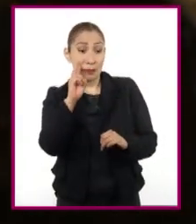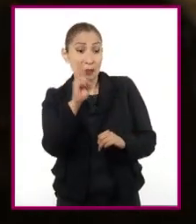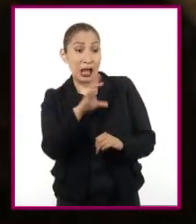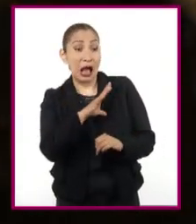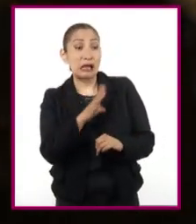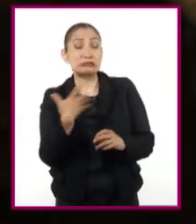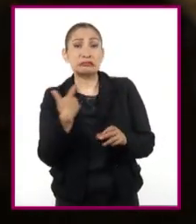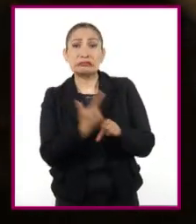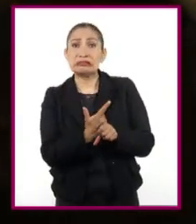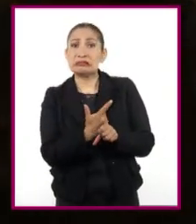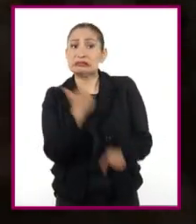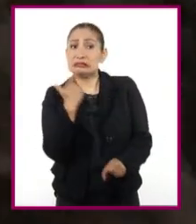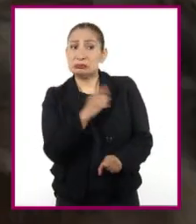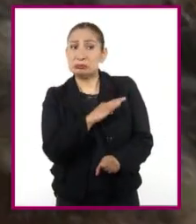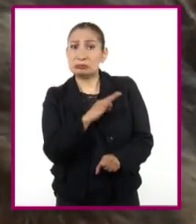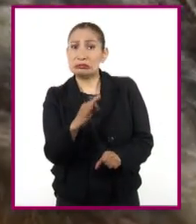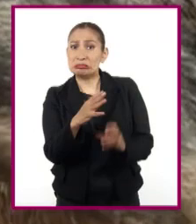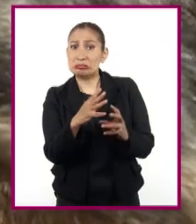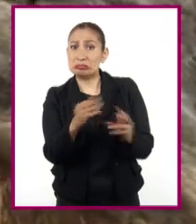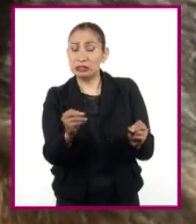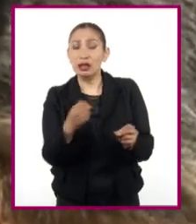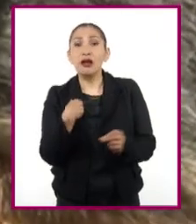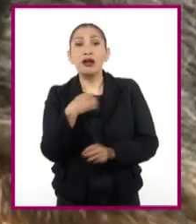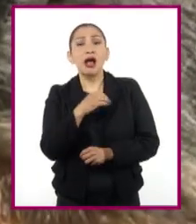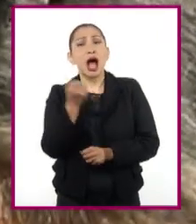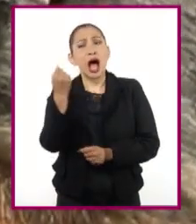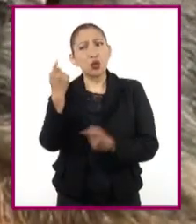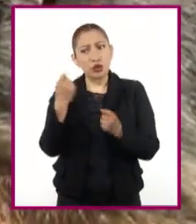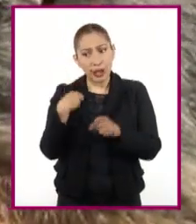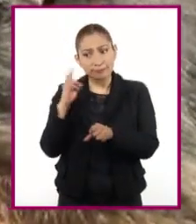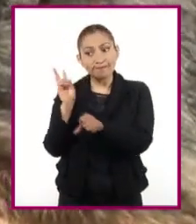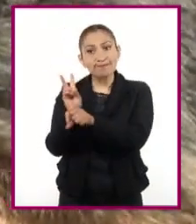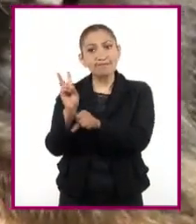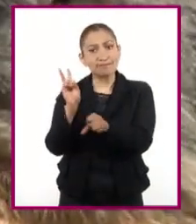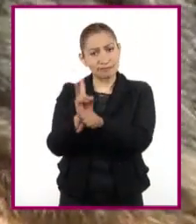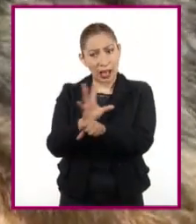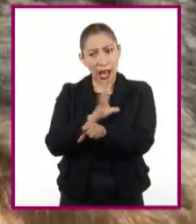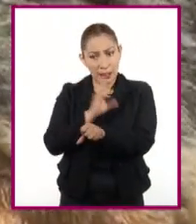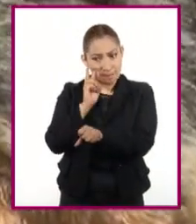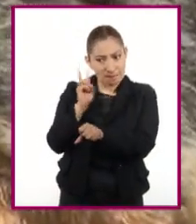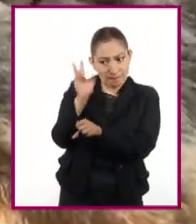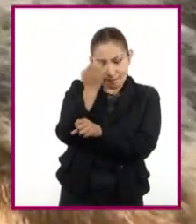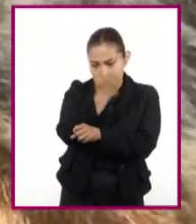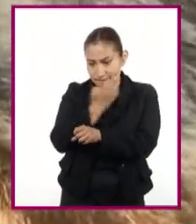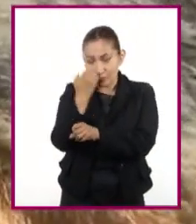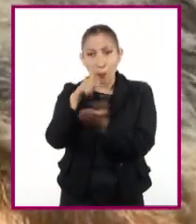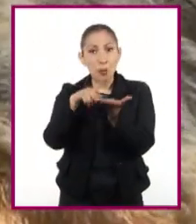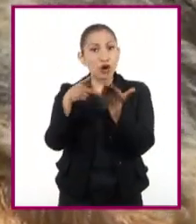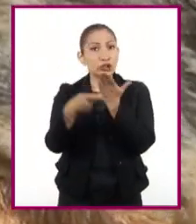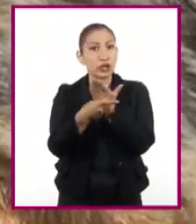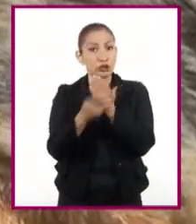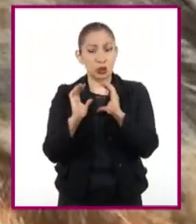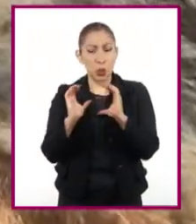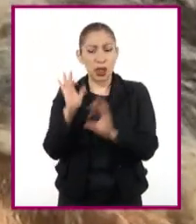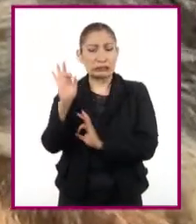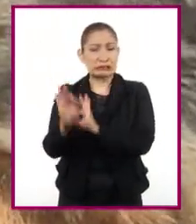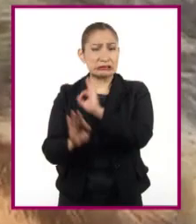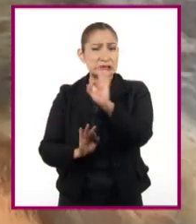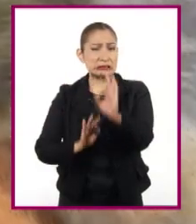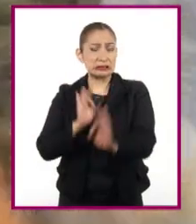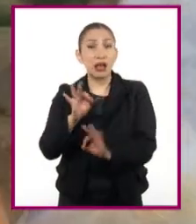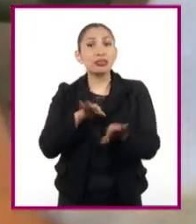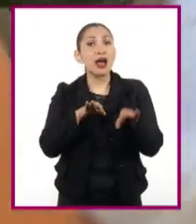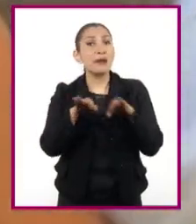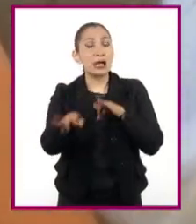seriamente amenazadas. Felizmente, algunas son monitoreadas a través de importantes proyectos de conservación en los